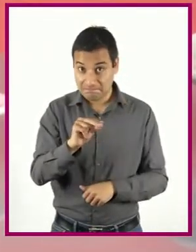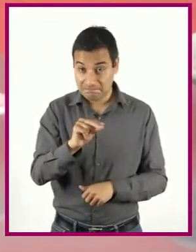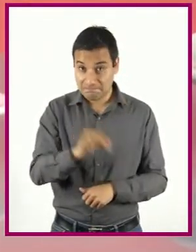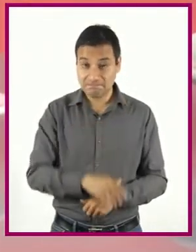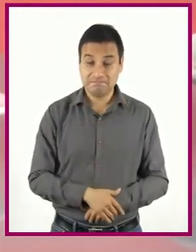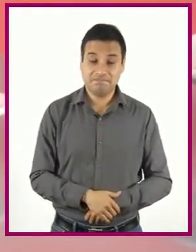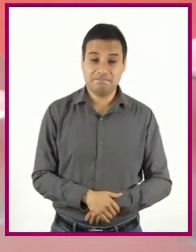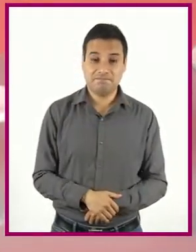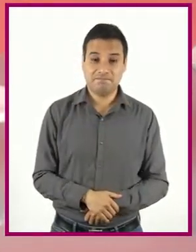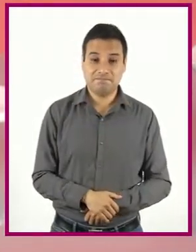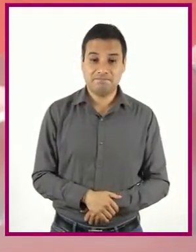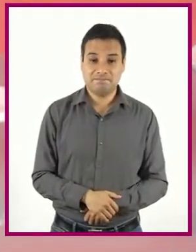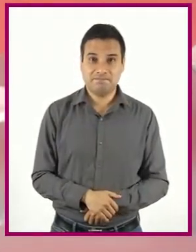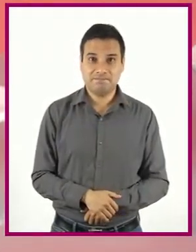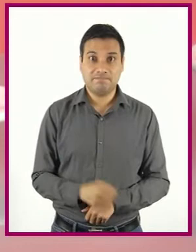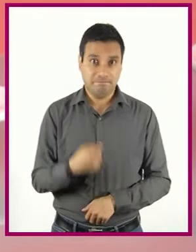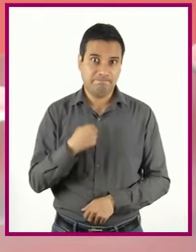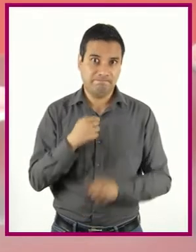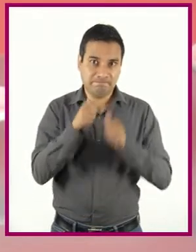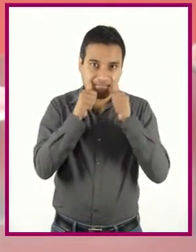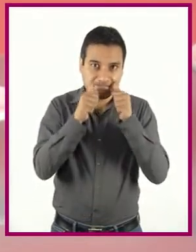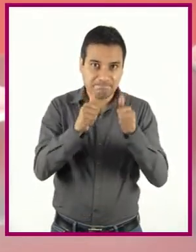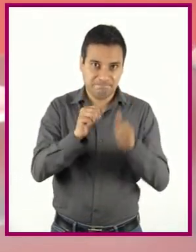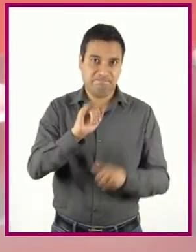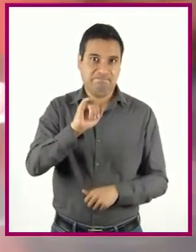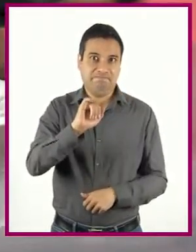Yo también. ¿Yo también? Sí.